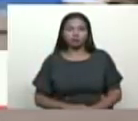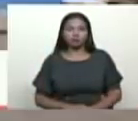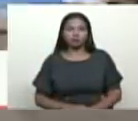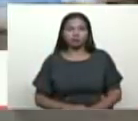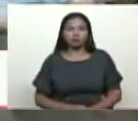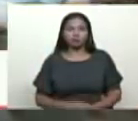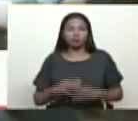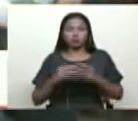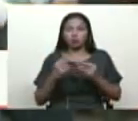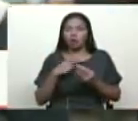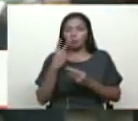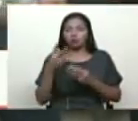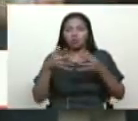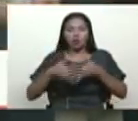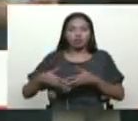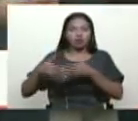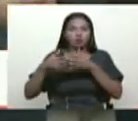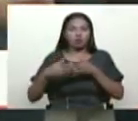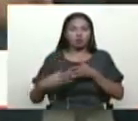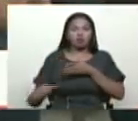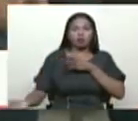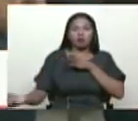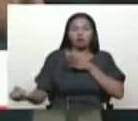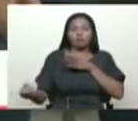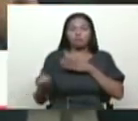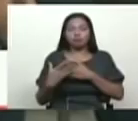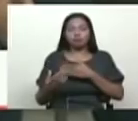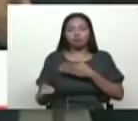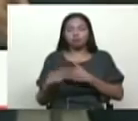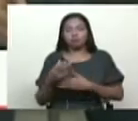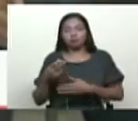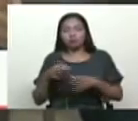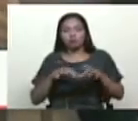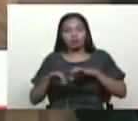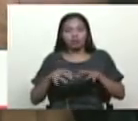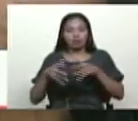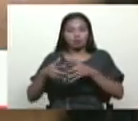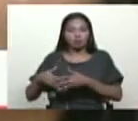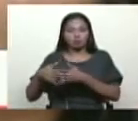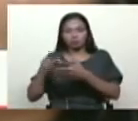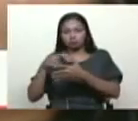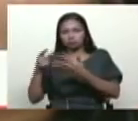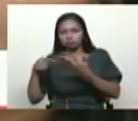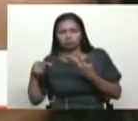todos los voceros de Estados Unidos, Mike Pence, Mike Pompeo, Elio Abrams,